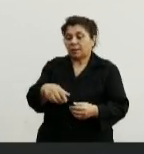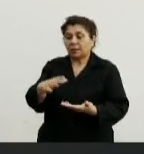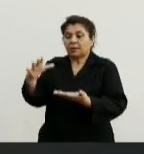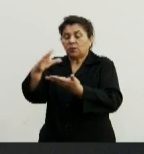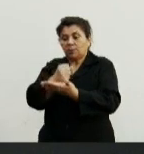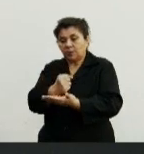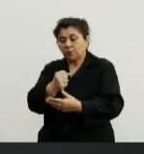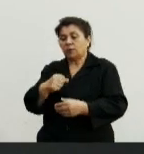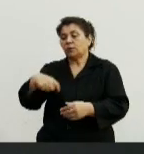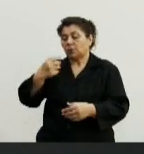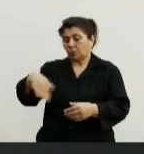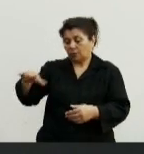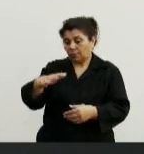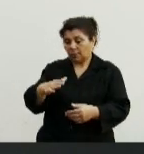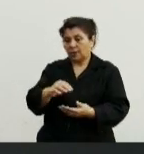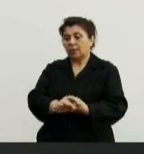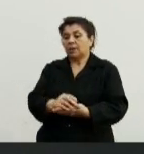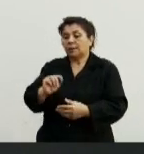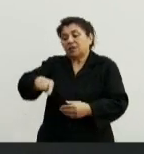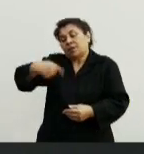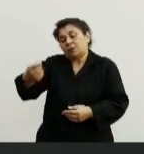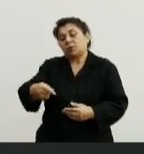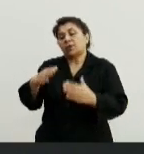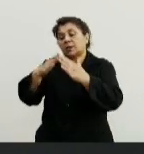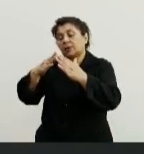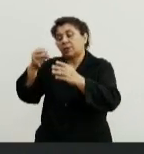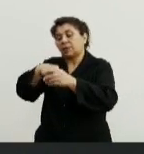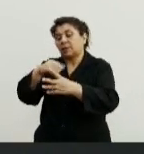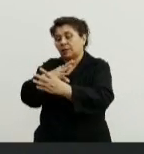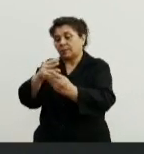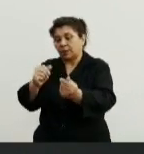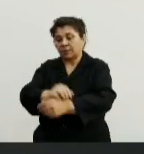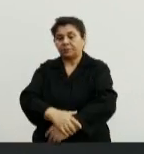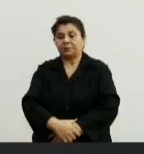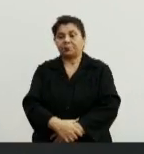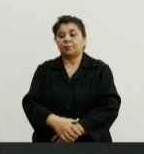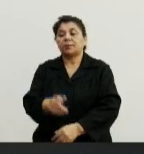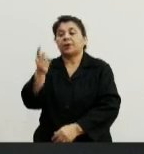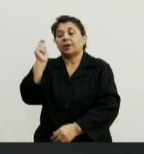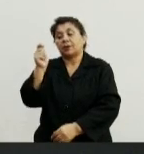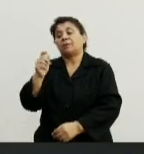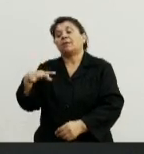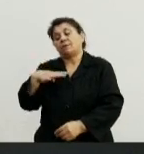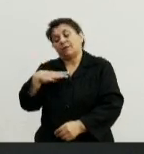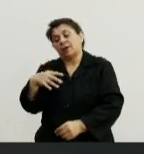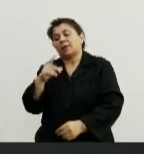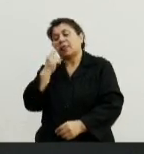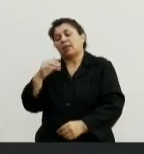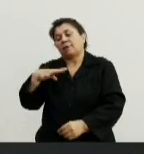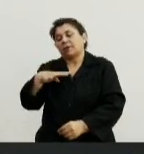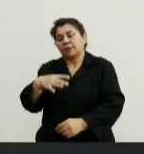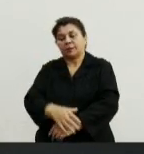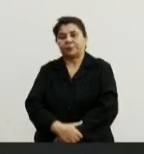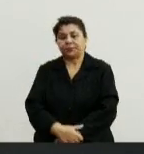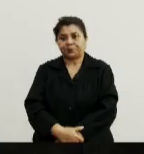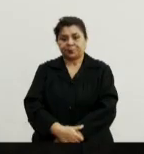social luego del final de finalizar la cuarentena para lo que todavía nos faltan unos días así que nada